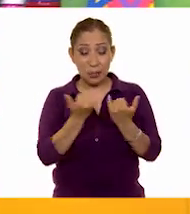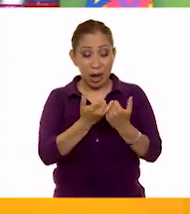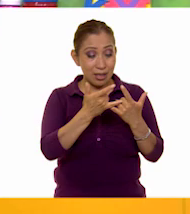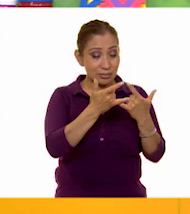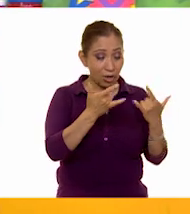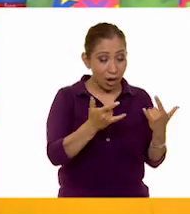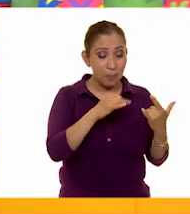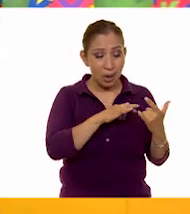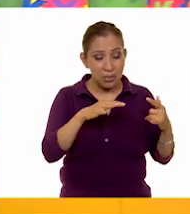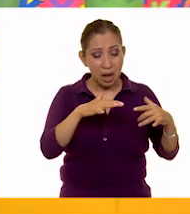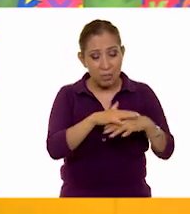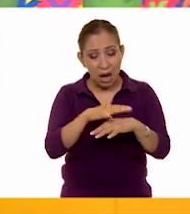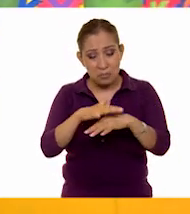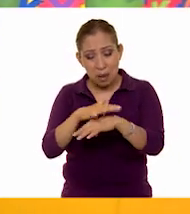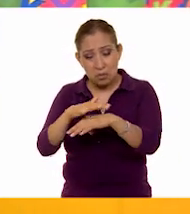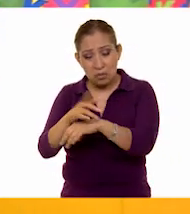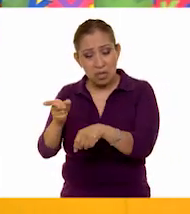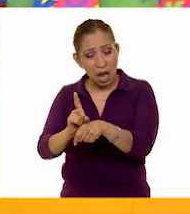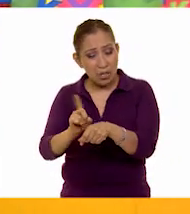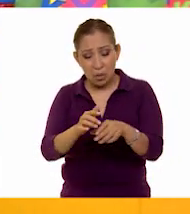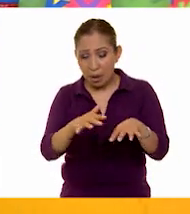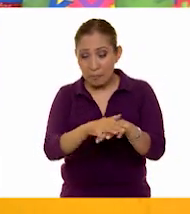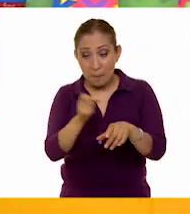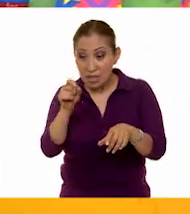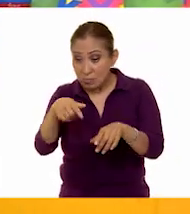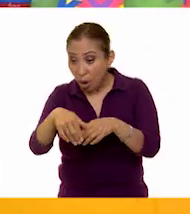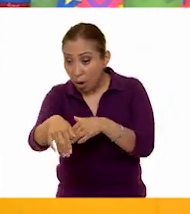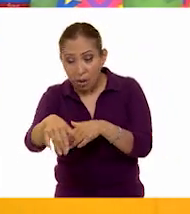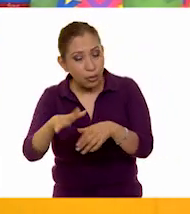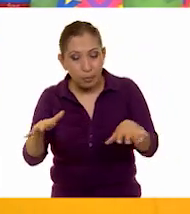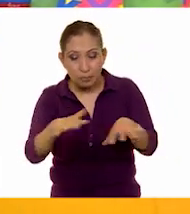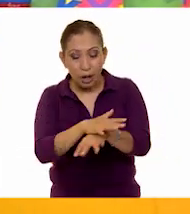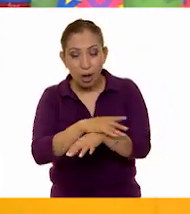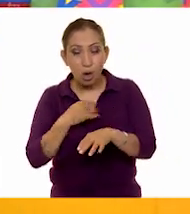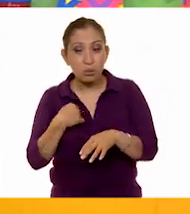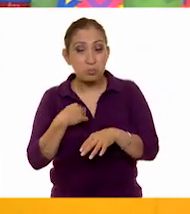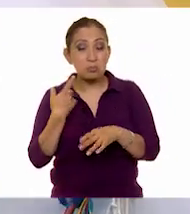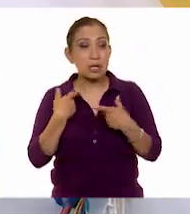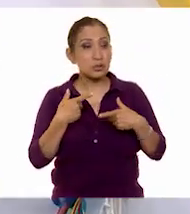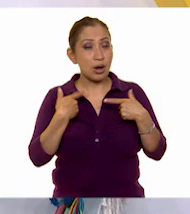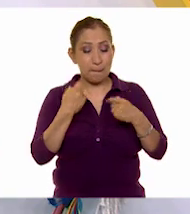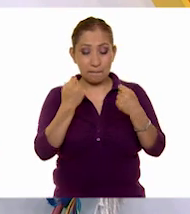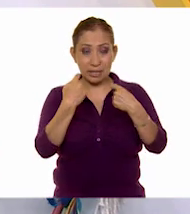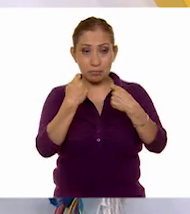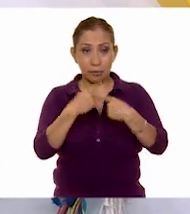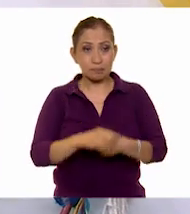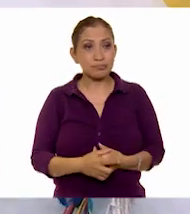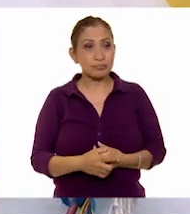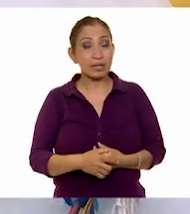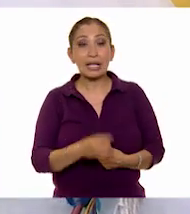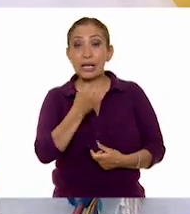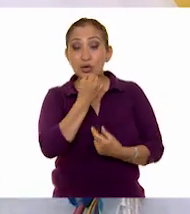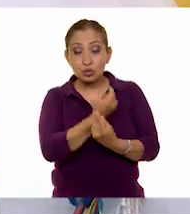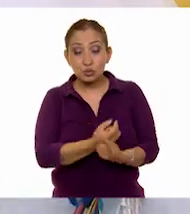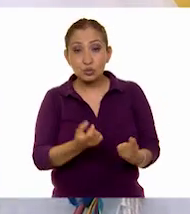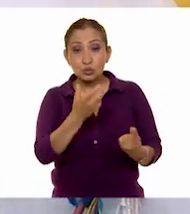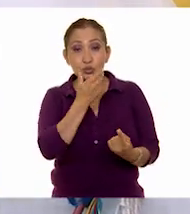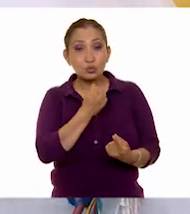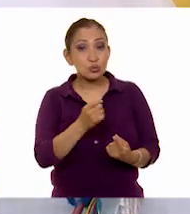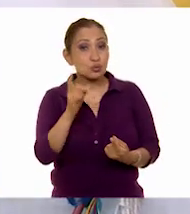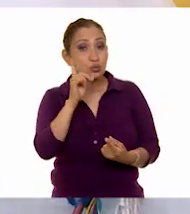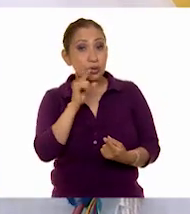cuentos pueden ir cambiando de día a día, siempre somos los mismos personajes. Así es. Y las niñas y